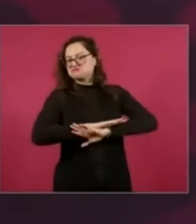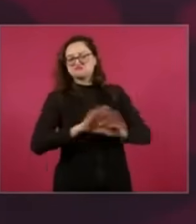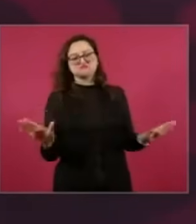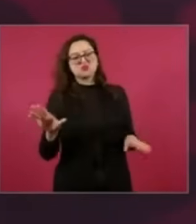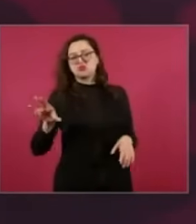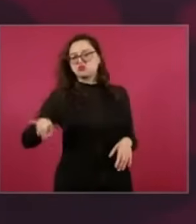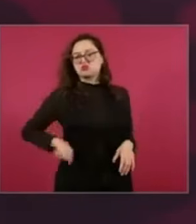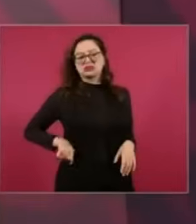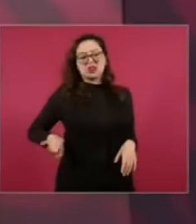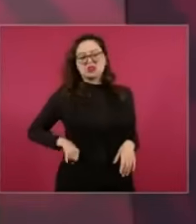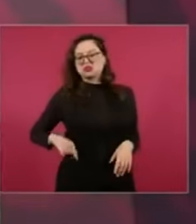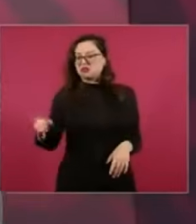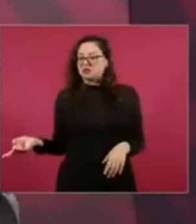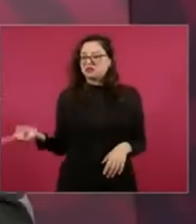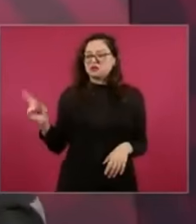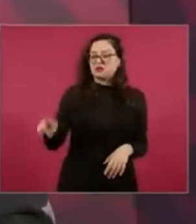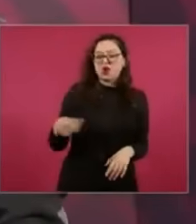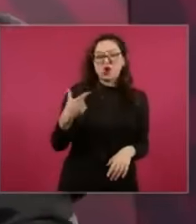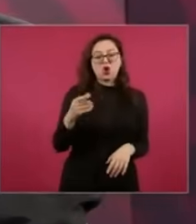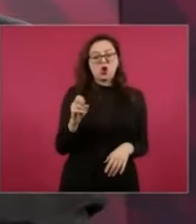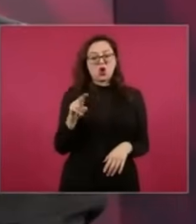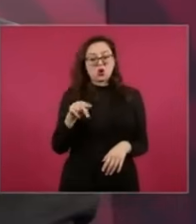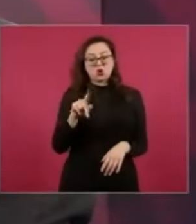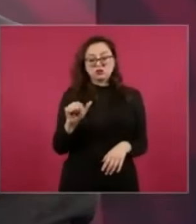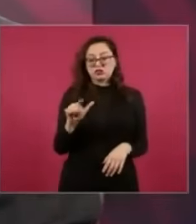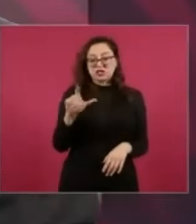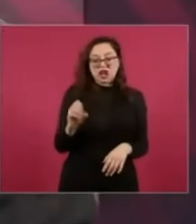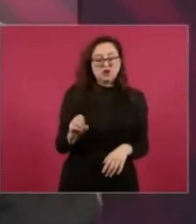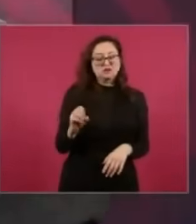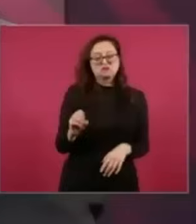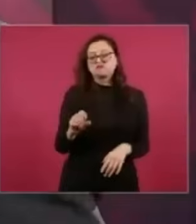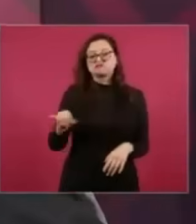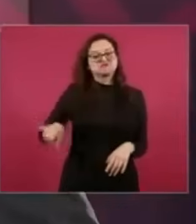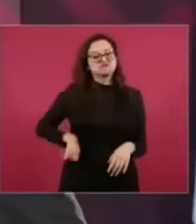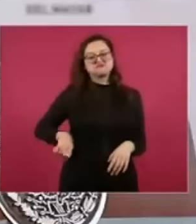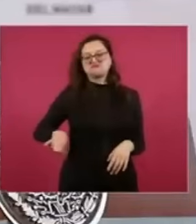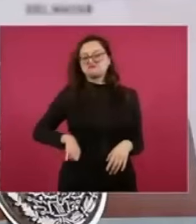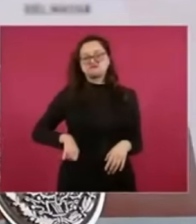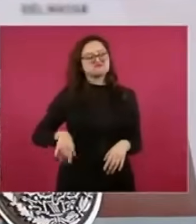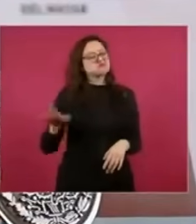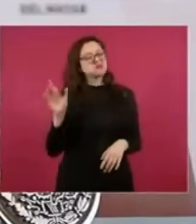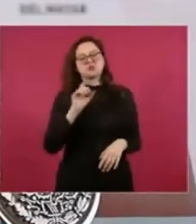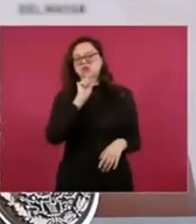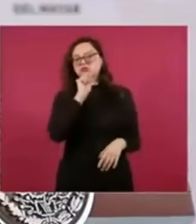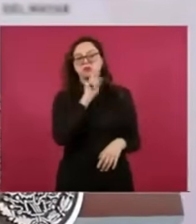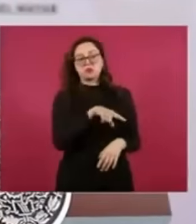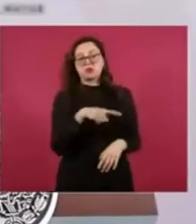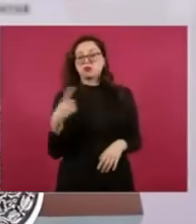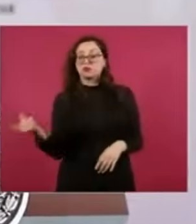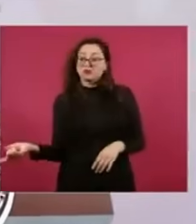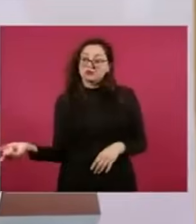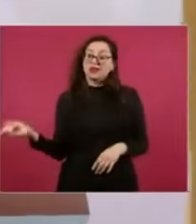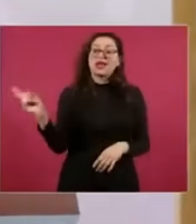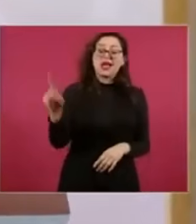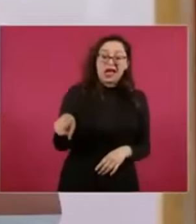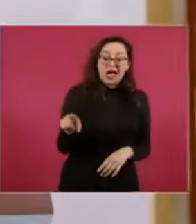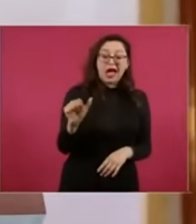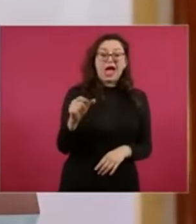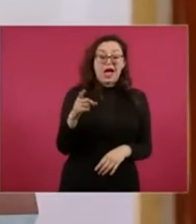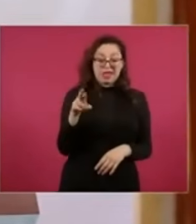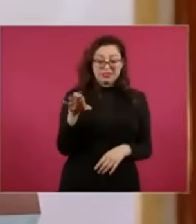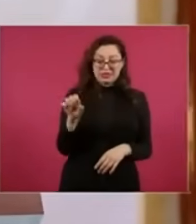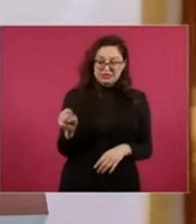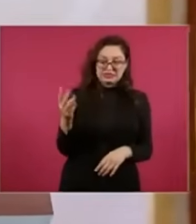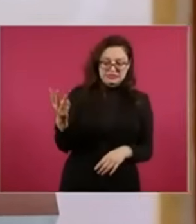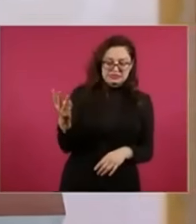Gonzalo tampoco. Andrés sí, pero no en el gobierno. Con claro. Él va